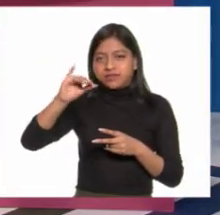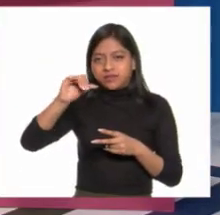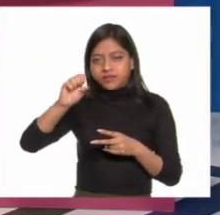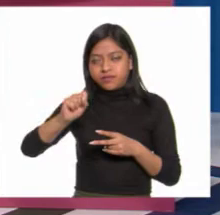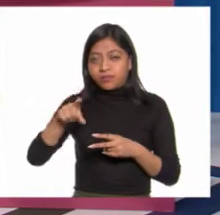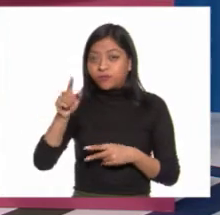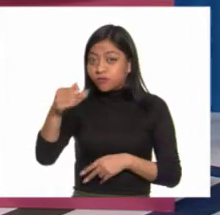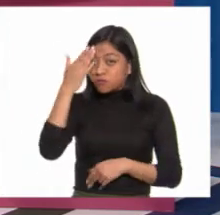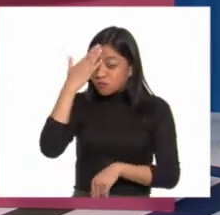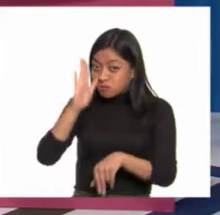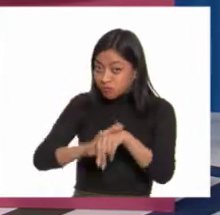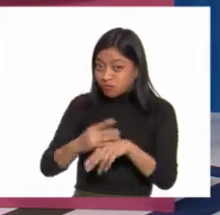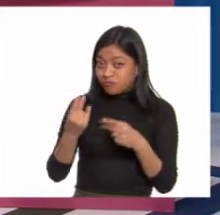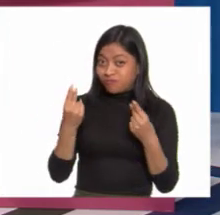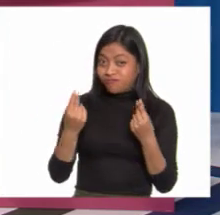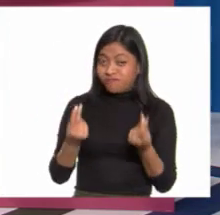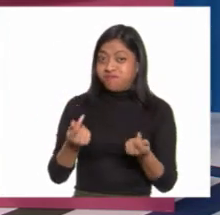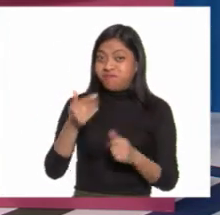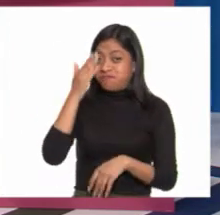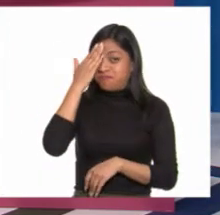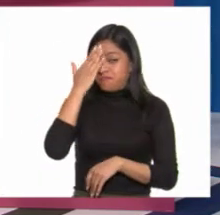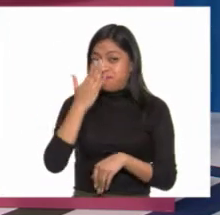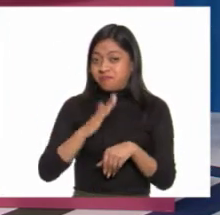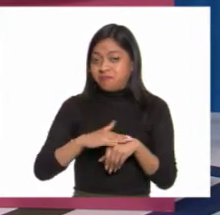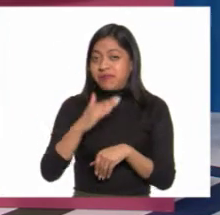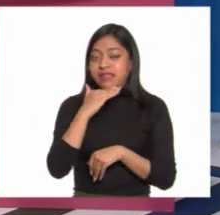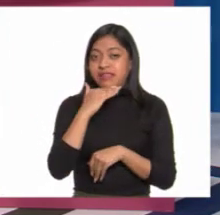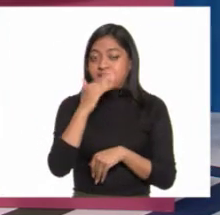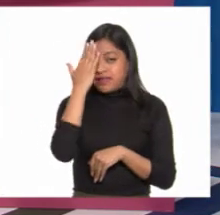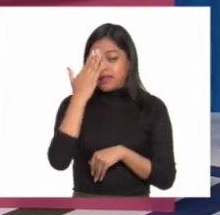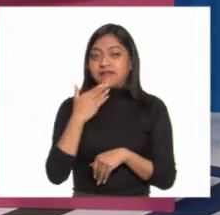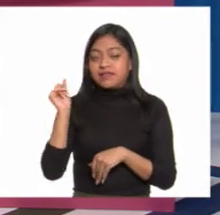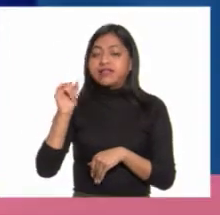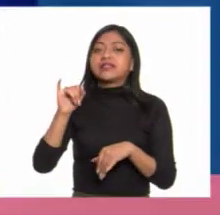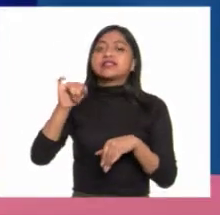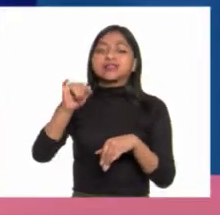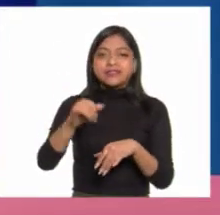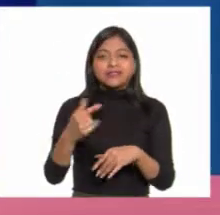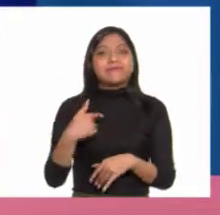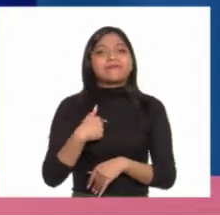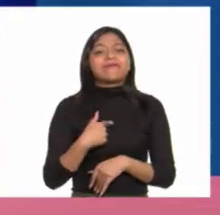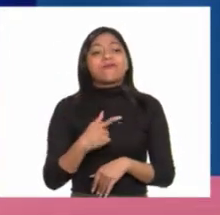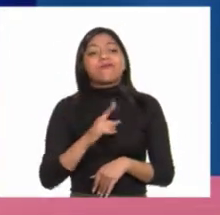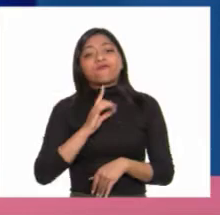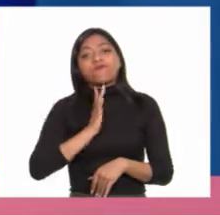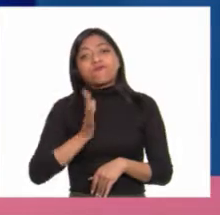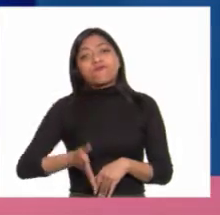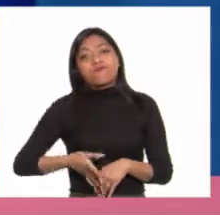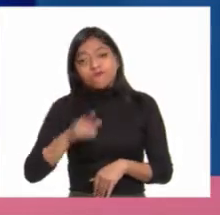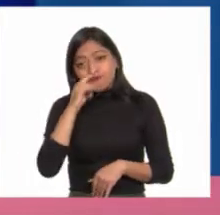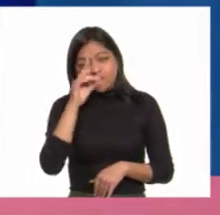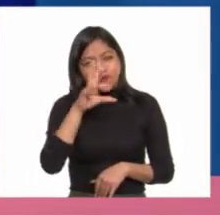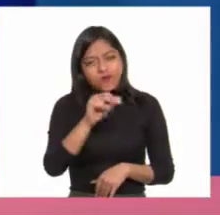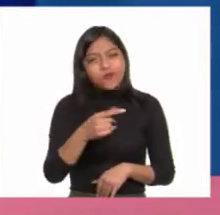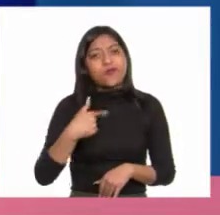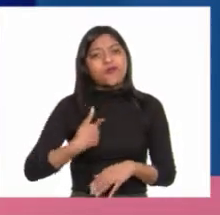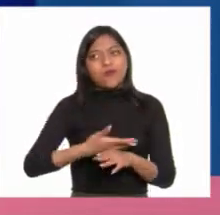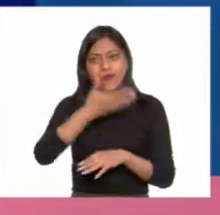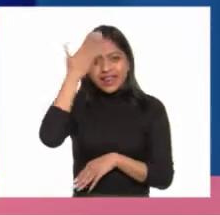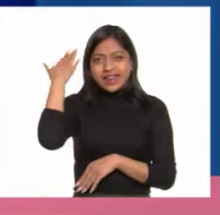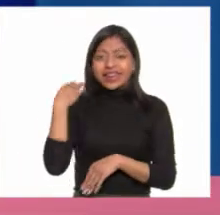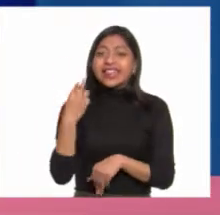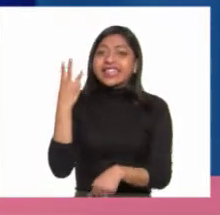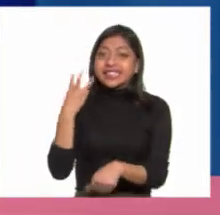memoria. Y no es por presumir, pero también me acuerdo de que en tercer año jugamos un juego en el